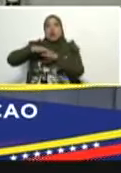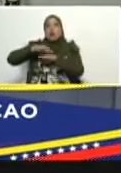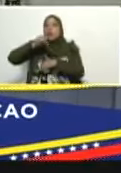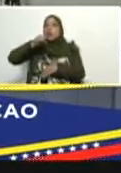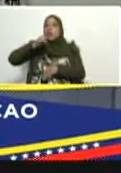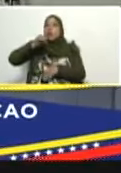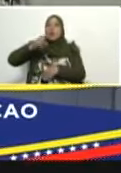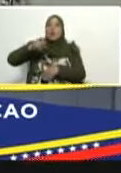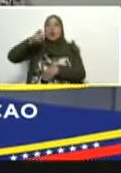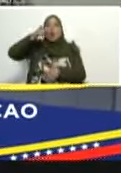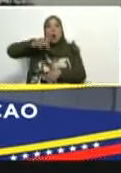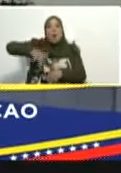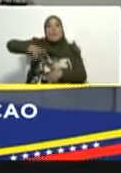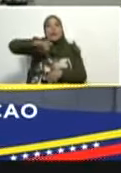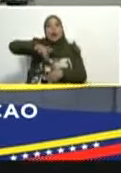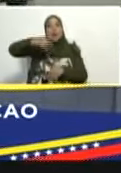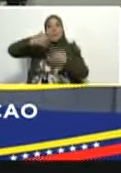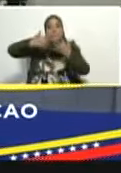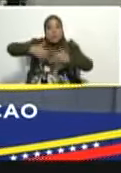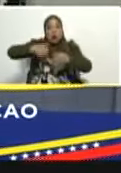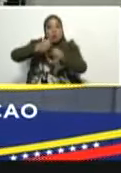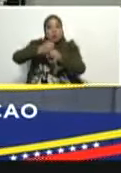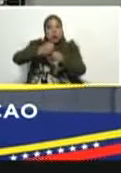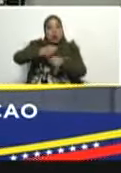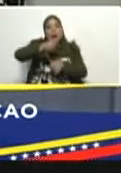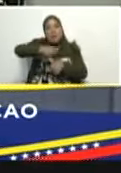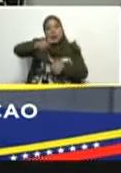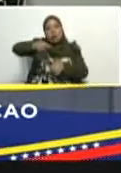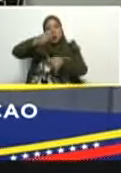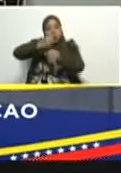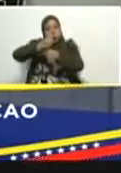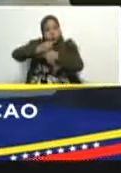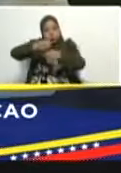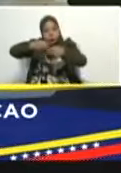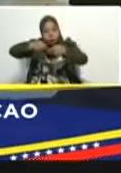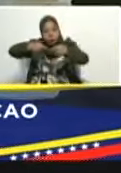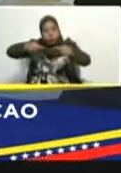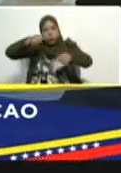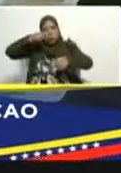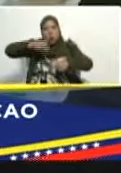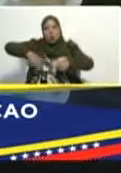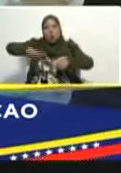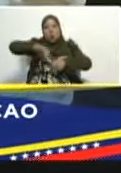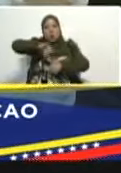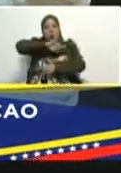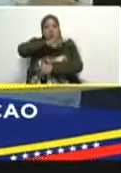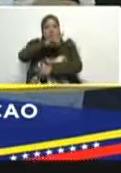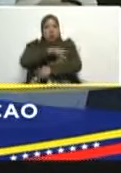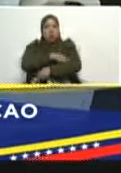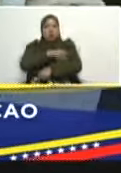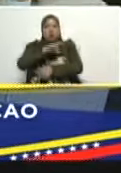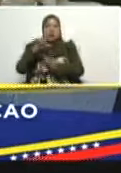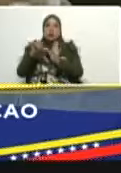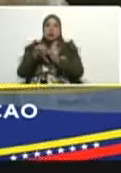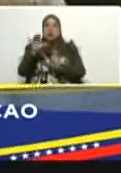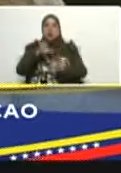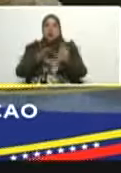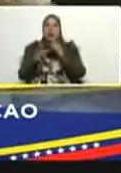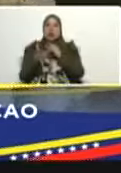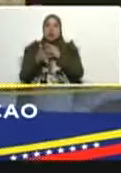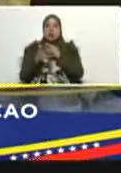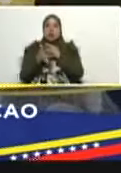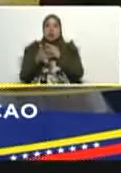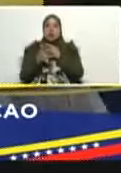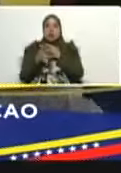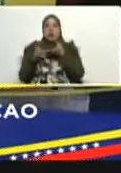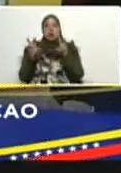nuestros conuqueros, de nuestros campesinos, de nuestro poder popular que está empoderado al lado de la ciencia, la tecnología